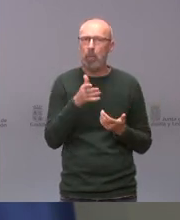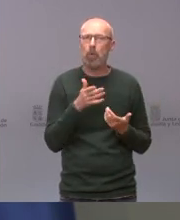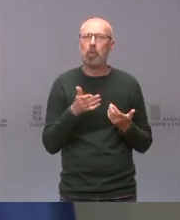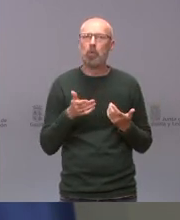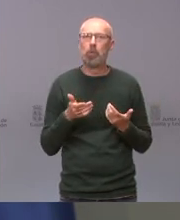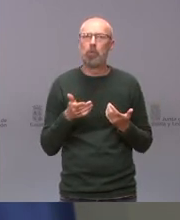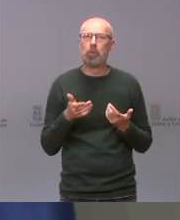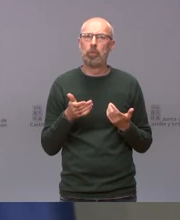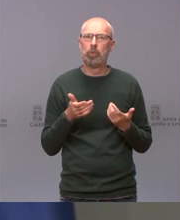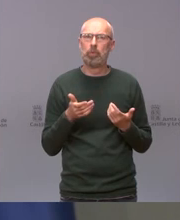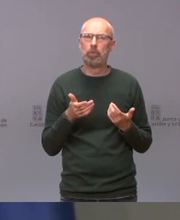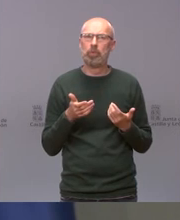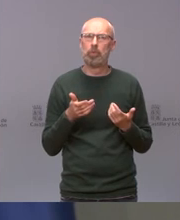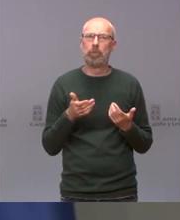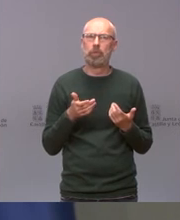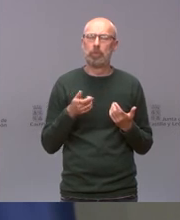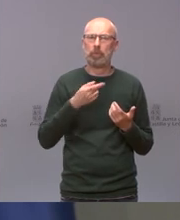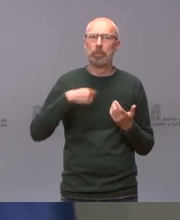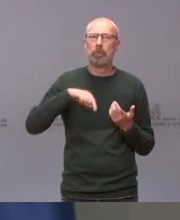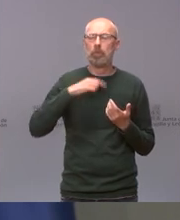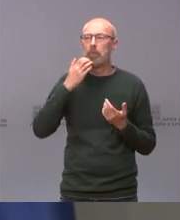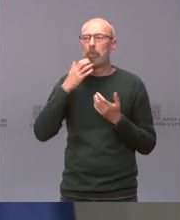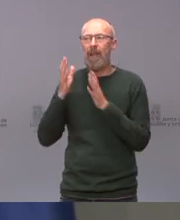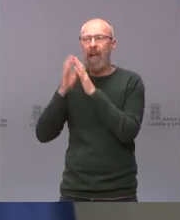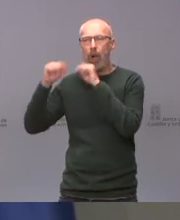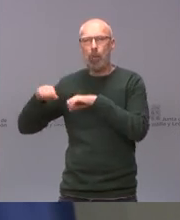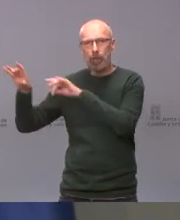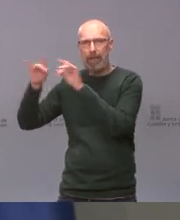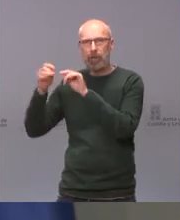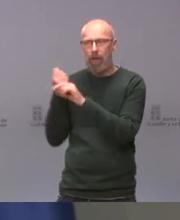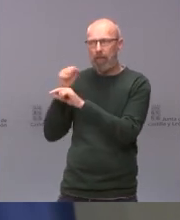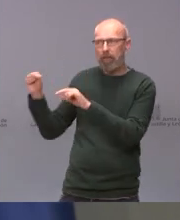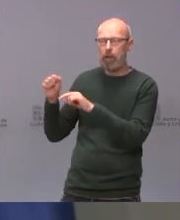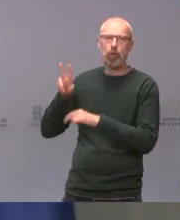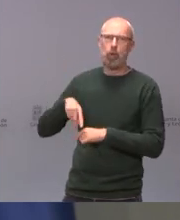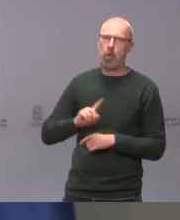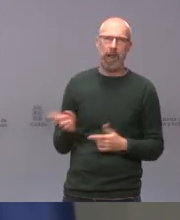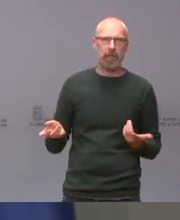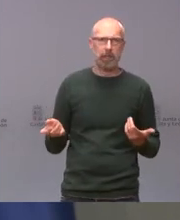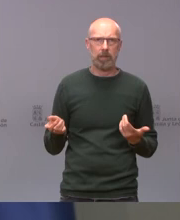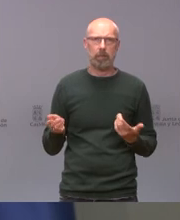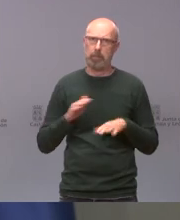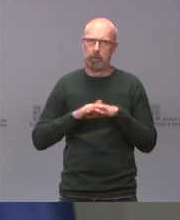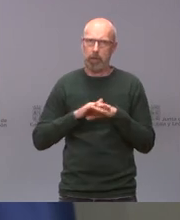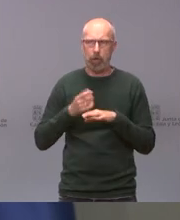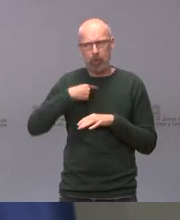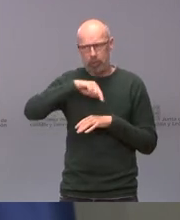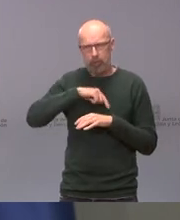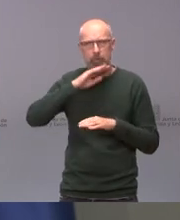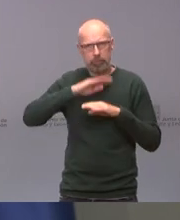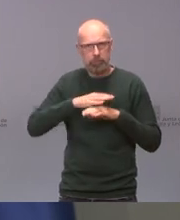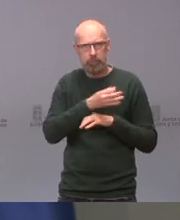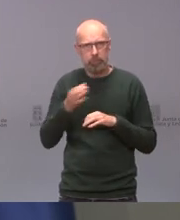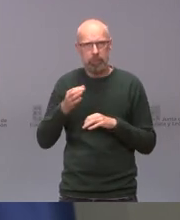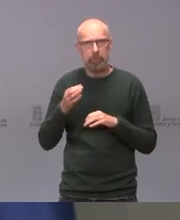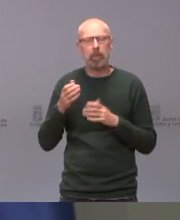no contravenimos ningún acuerdo del interterritorial, como usted acaba de decir. Esto no se ajusta a la verdad, perdóneme que se lo diga. Lo que